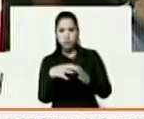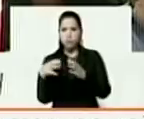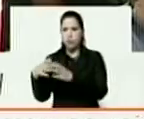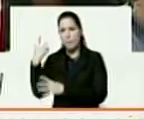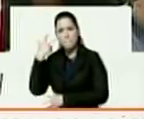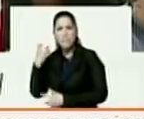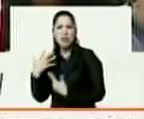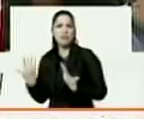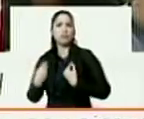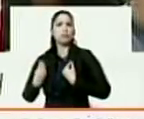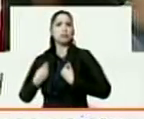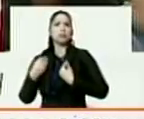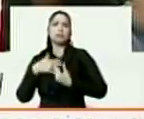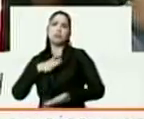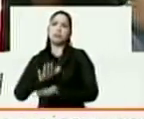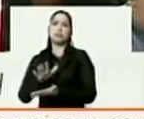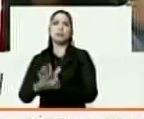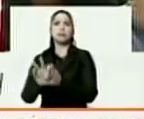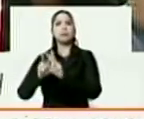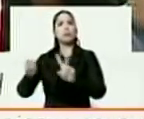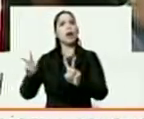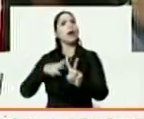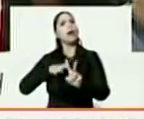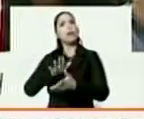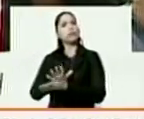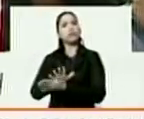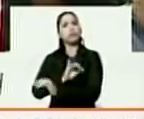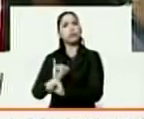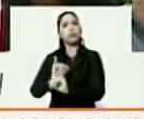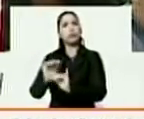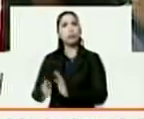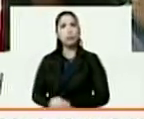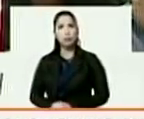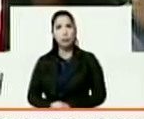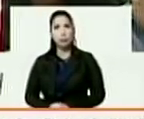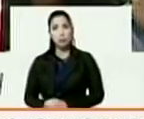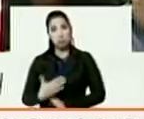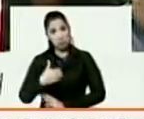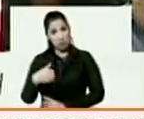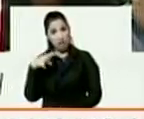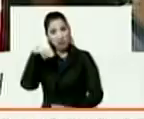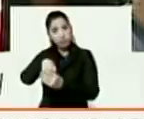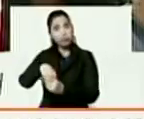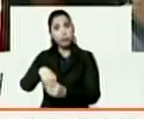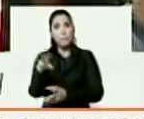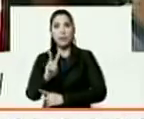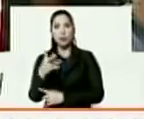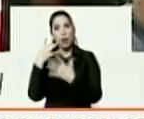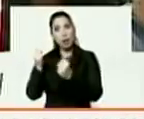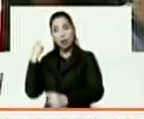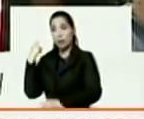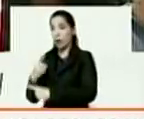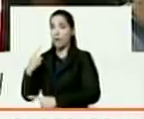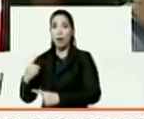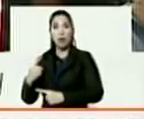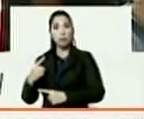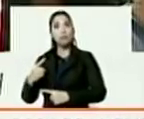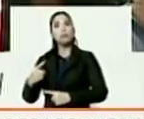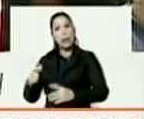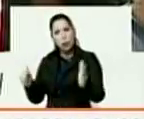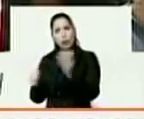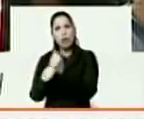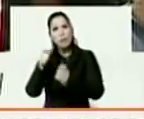para vivir tranquilo y en paz en paz el que se quiera meter con venezuela que entienda que va a encontrar un pueblo unido